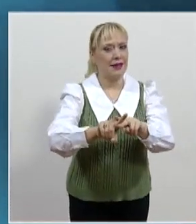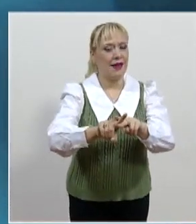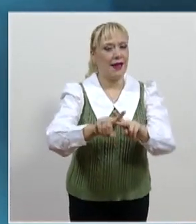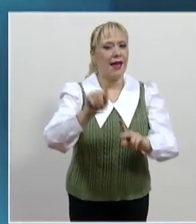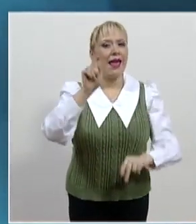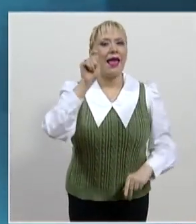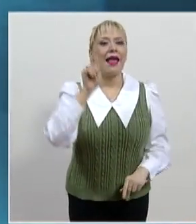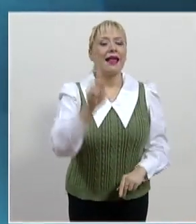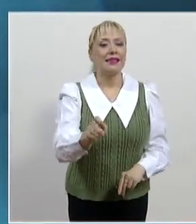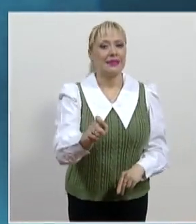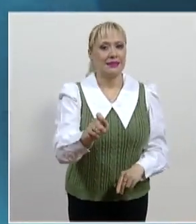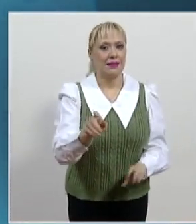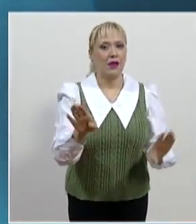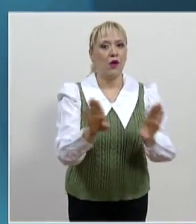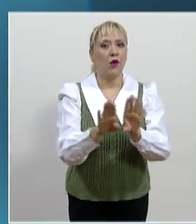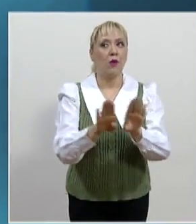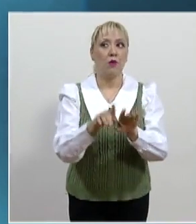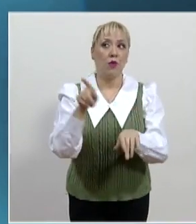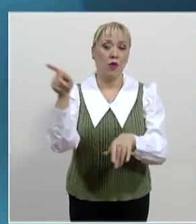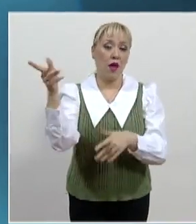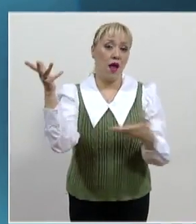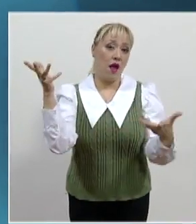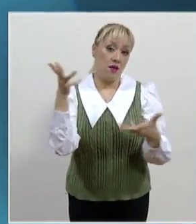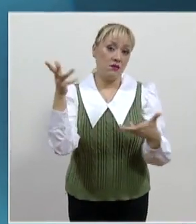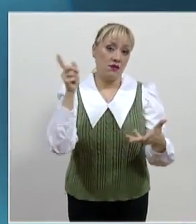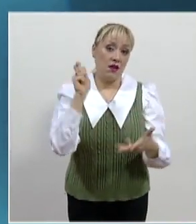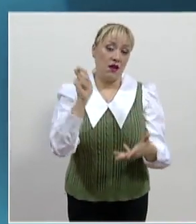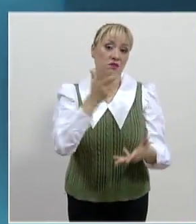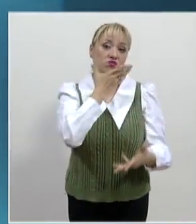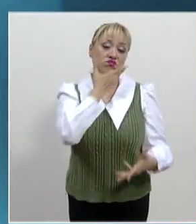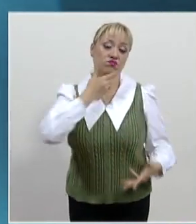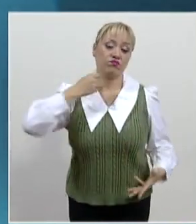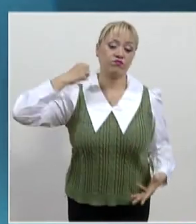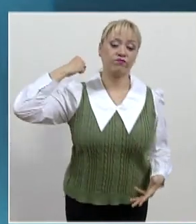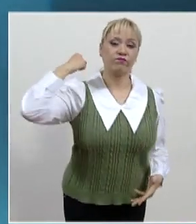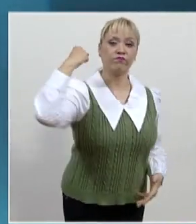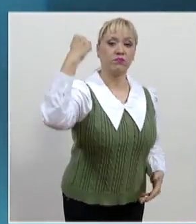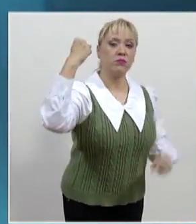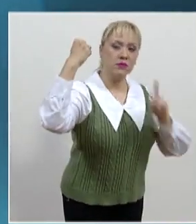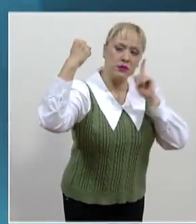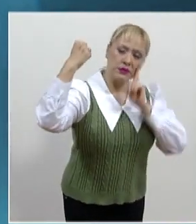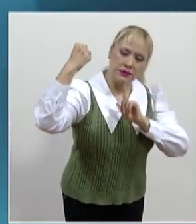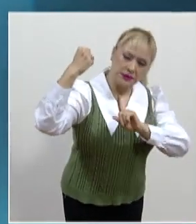la medida que hizo el patriarcado, viene la respuesta